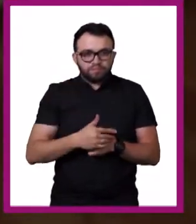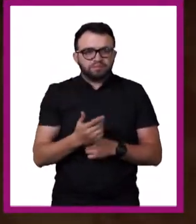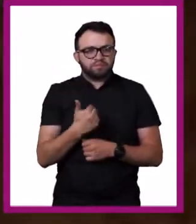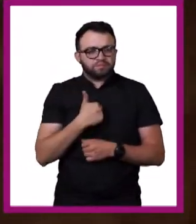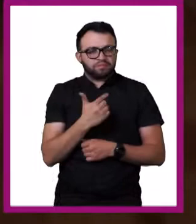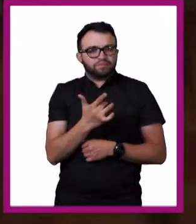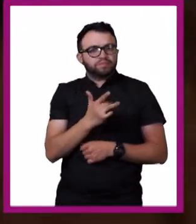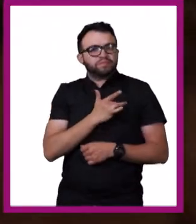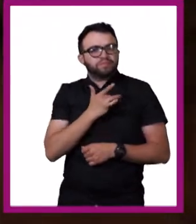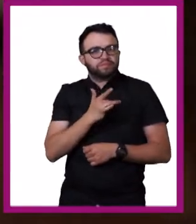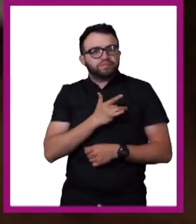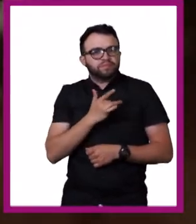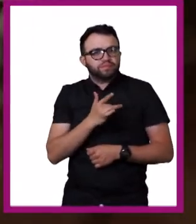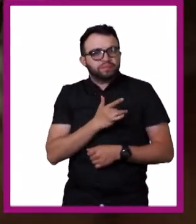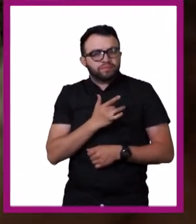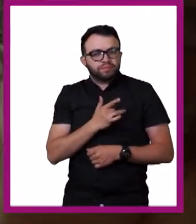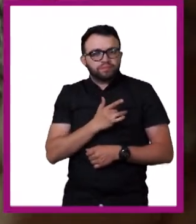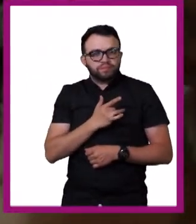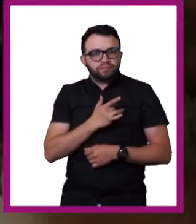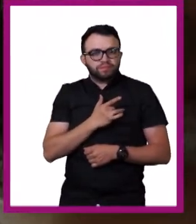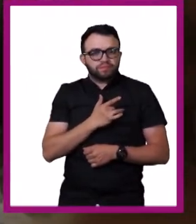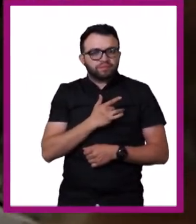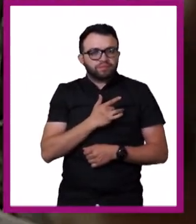y sentía que